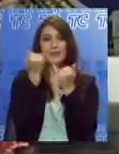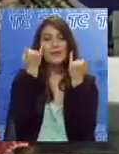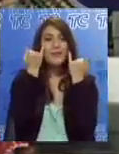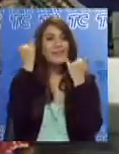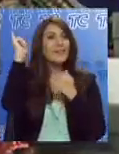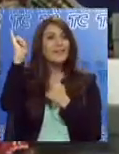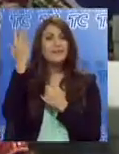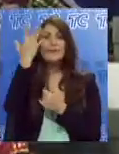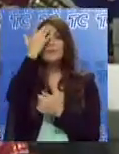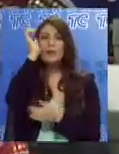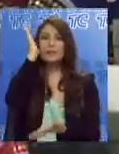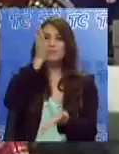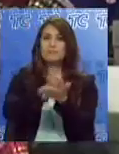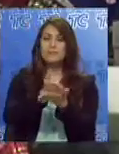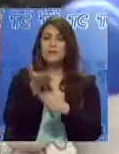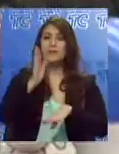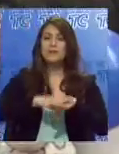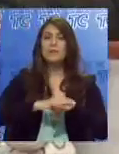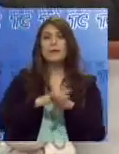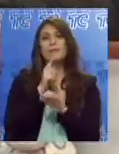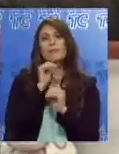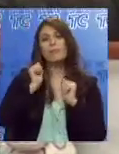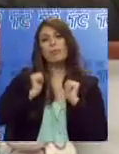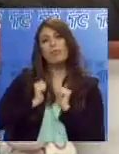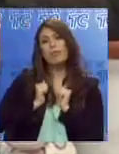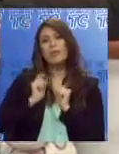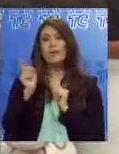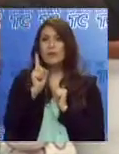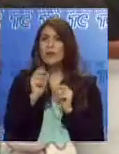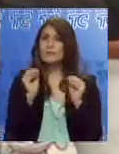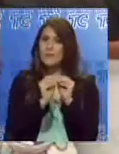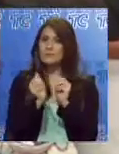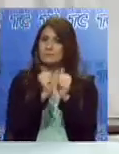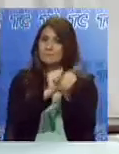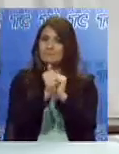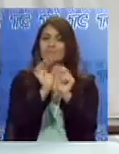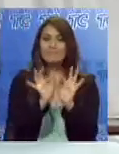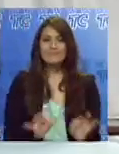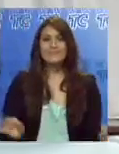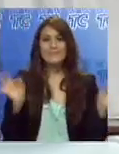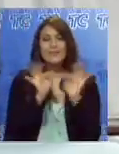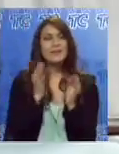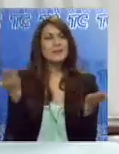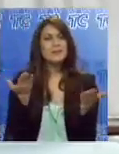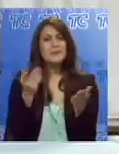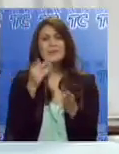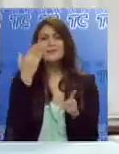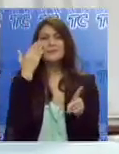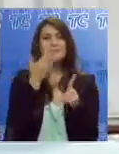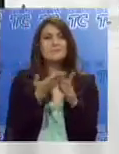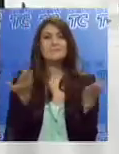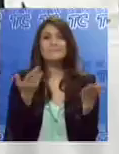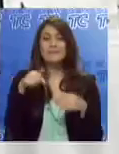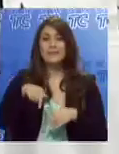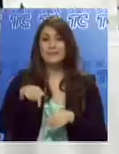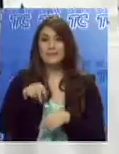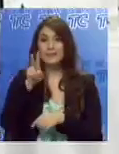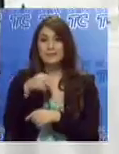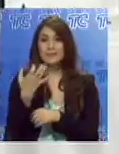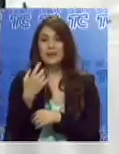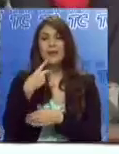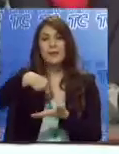como objetivo erradicar el sedentarismo y potenciar el buen estado de salud. Entre las actividades que se cumplirán este año